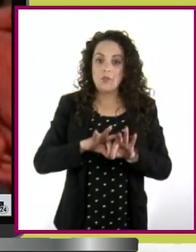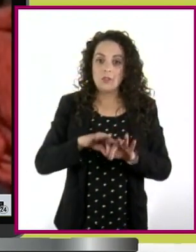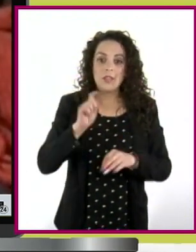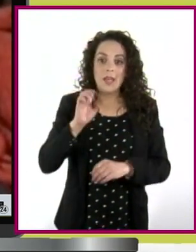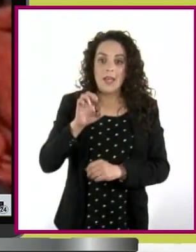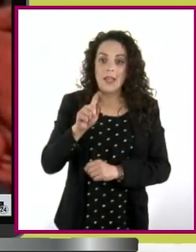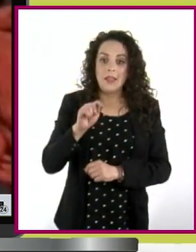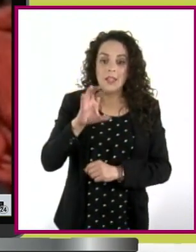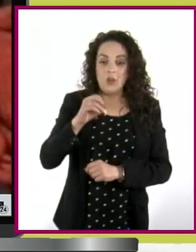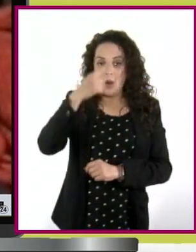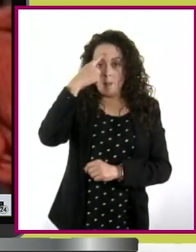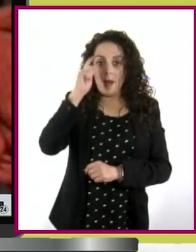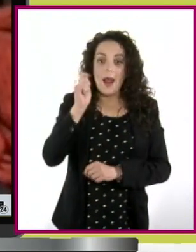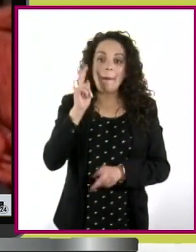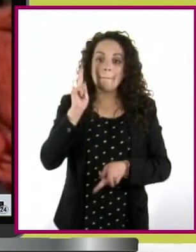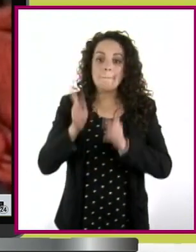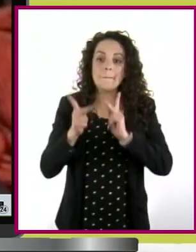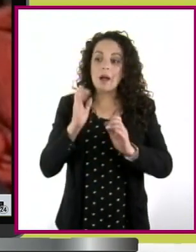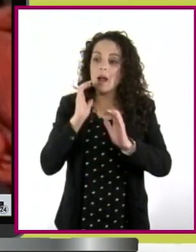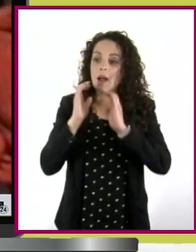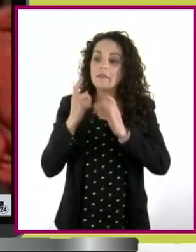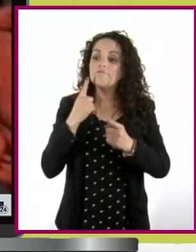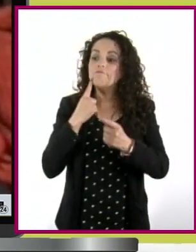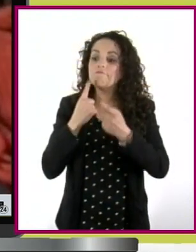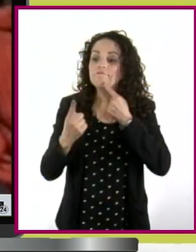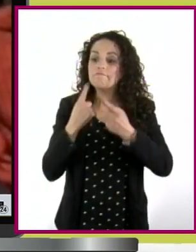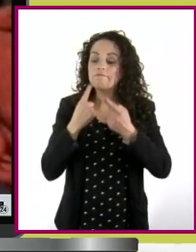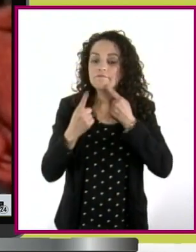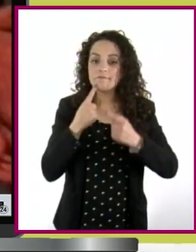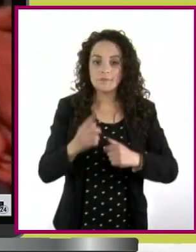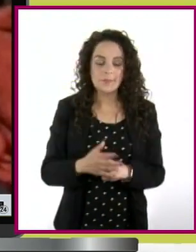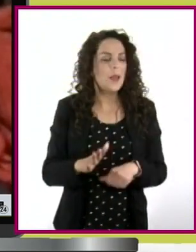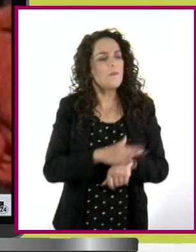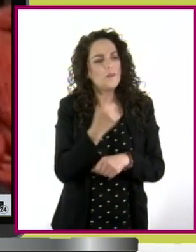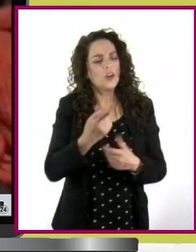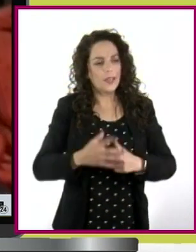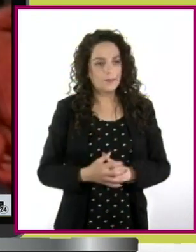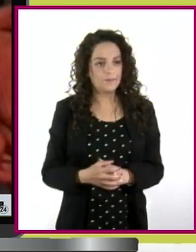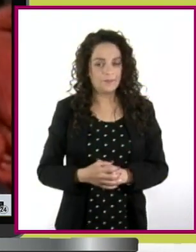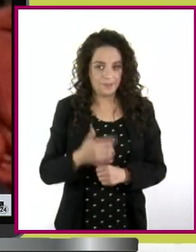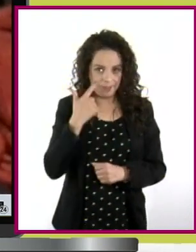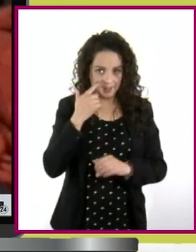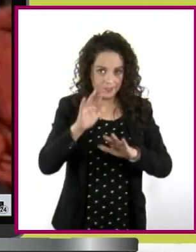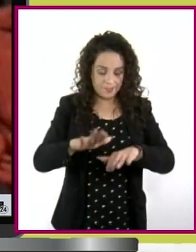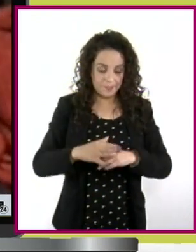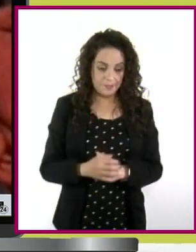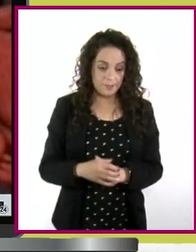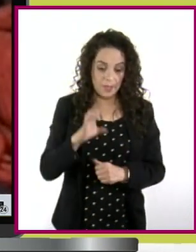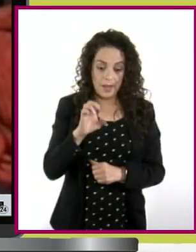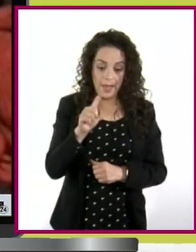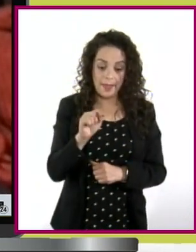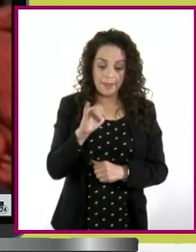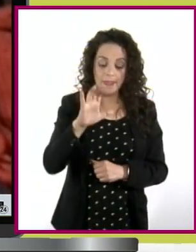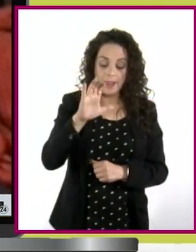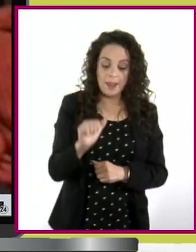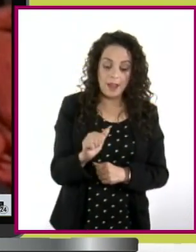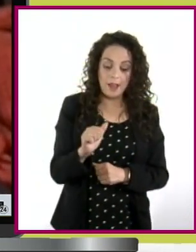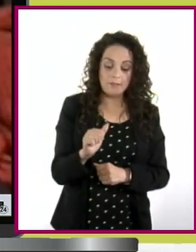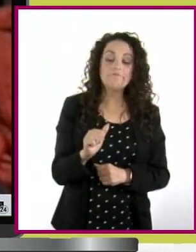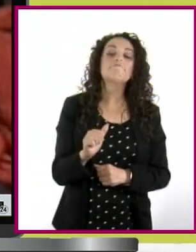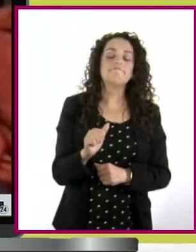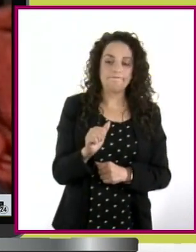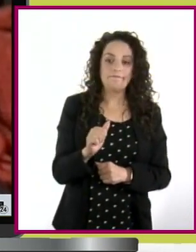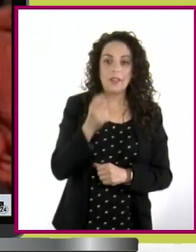los términos del diálogo, ¿sí? ¿Por qué? Porque la ética es la que nos va a decir que tienes que